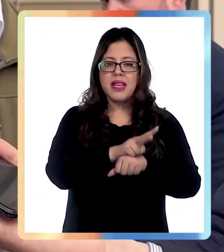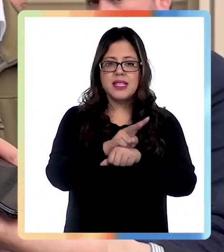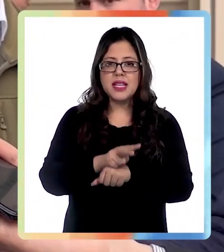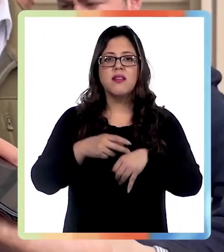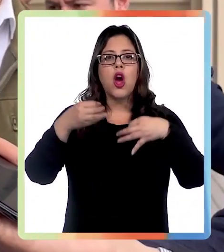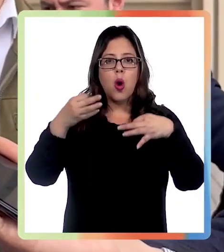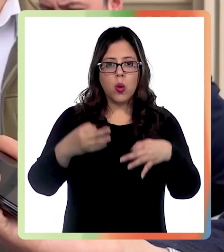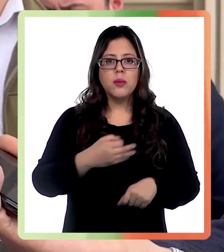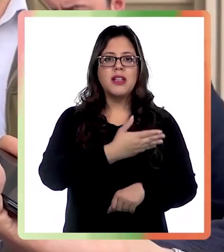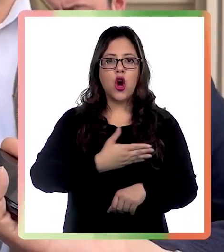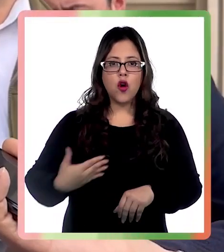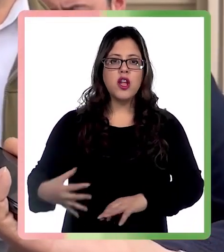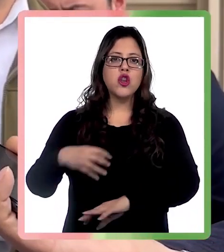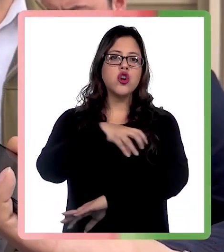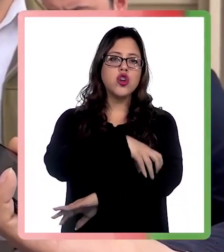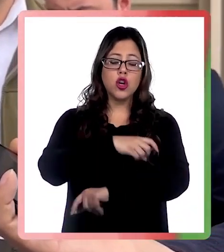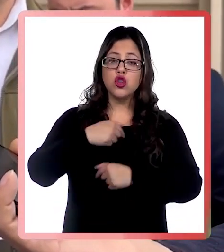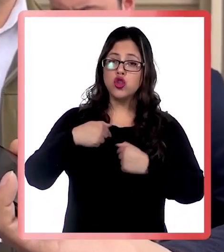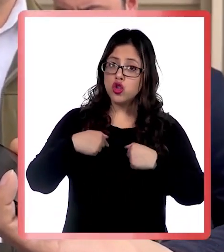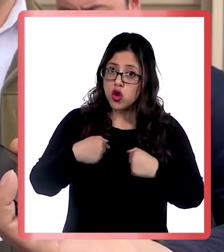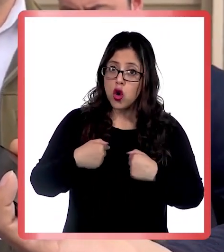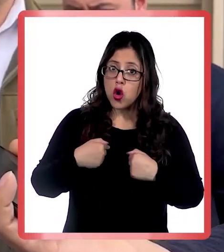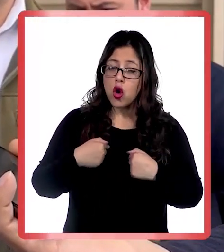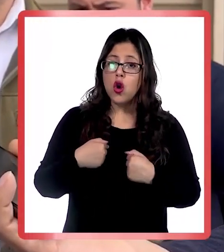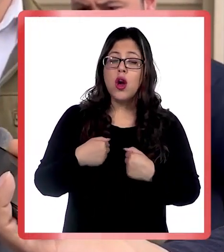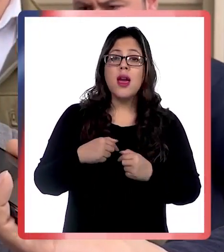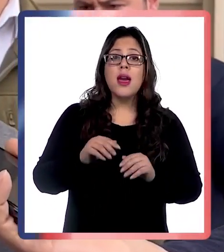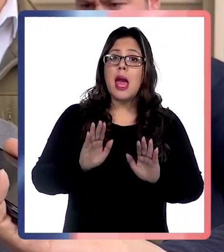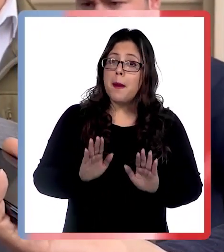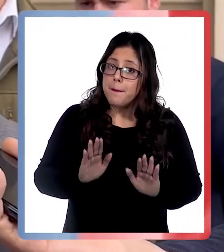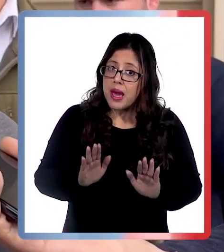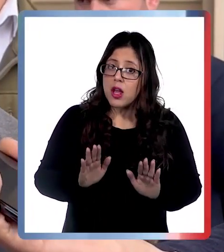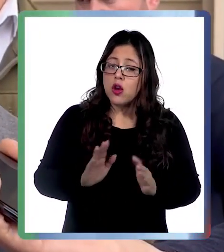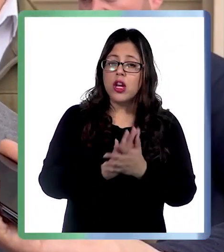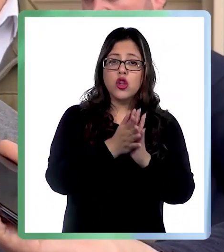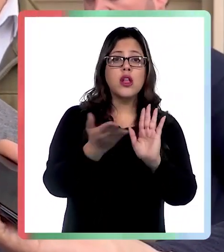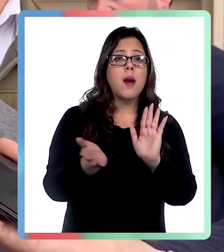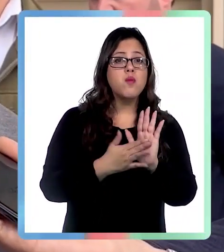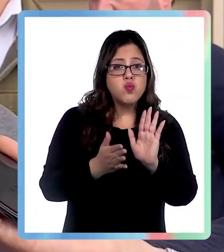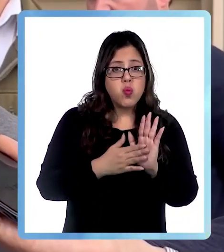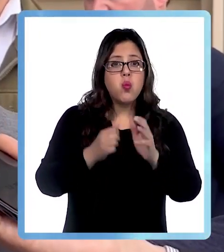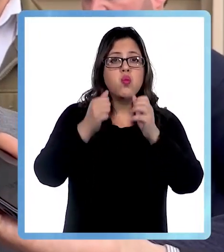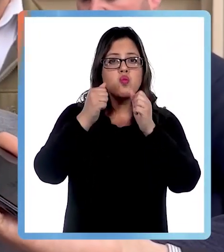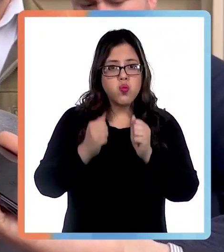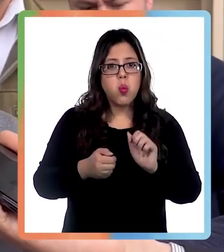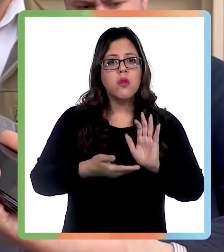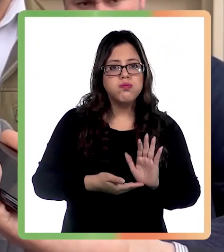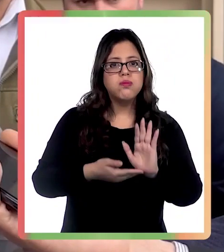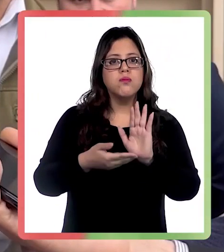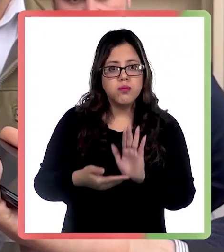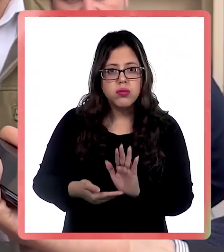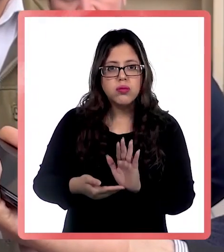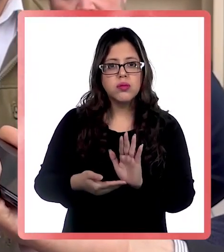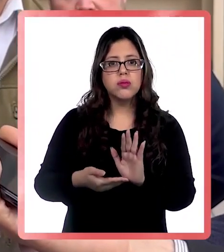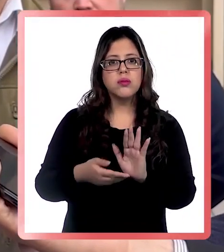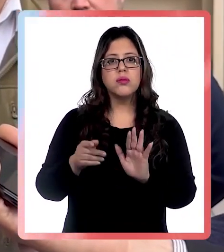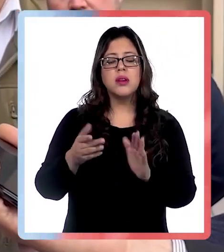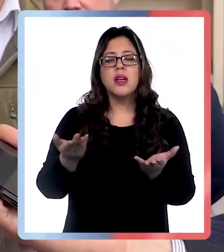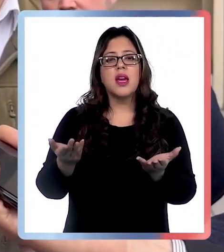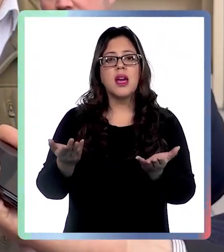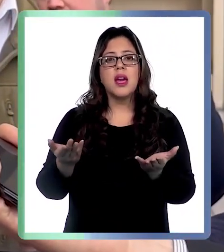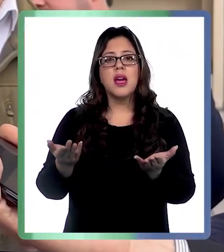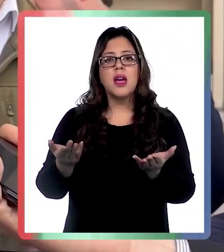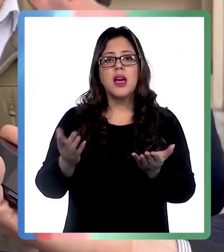administrativas dentro del gobierno regional Yo espero que todos los antecedentes que se necesitaban tener a la vista se hayan podido tener a la vista y no se haya